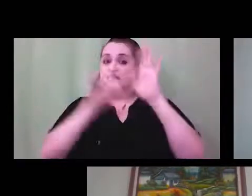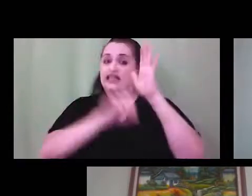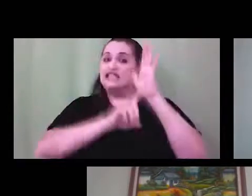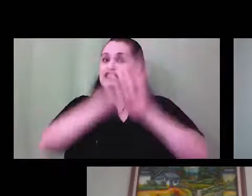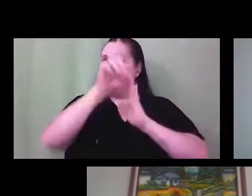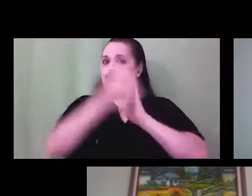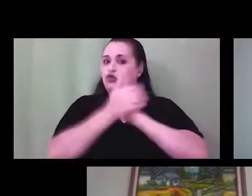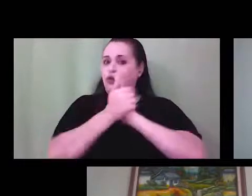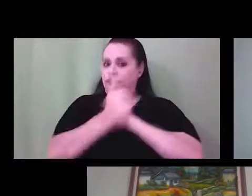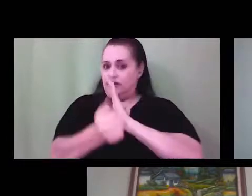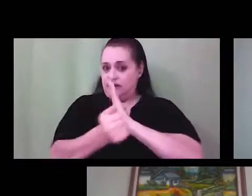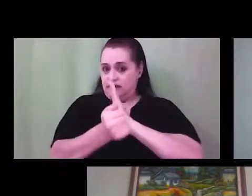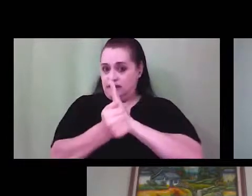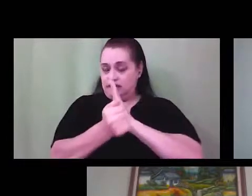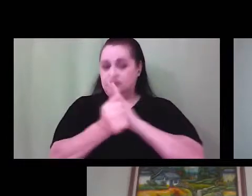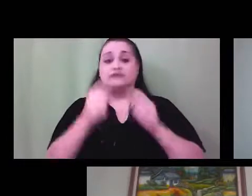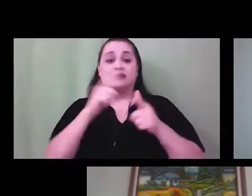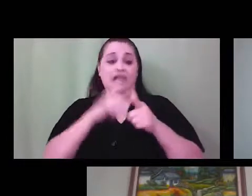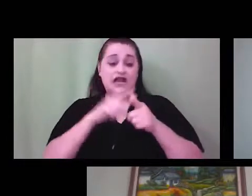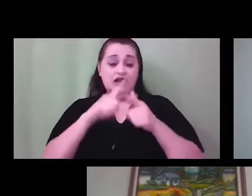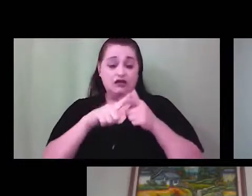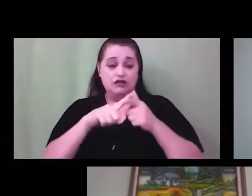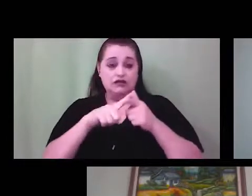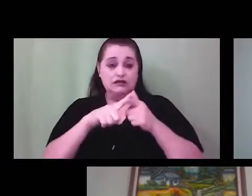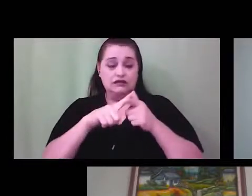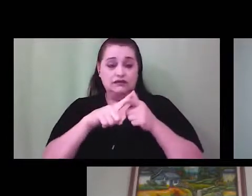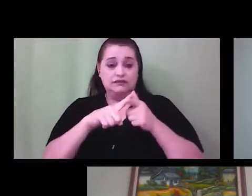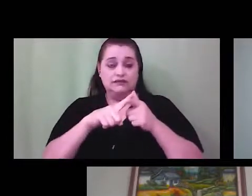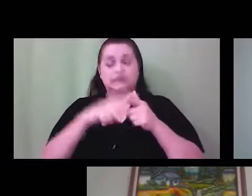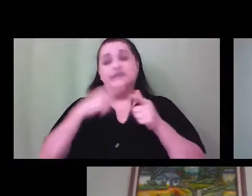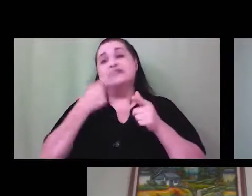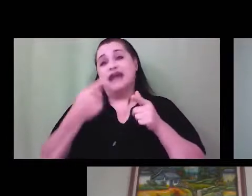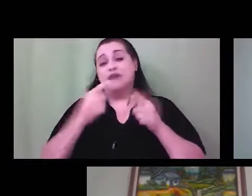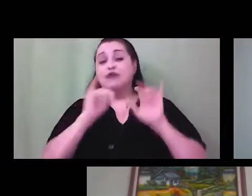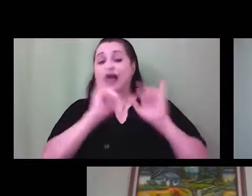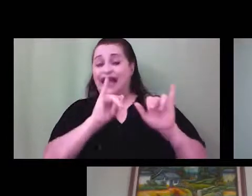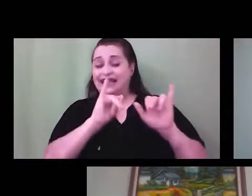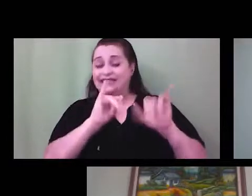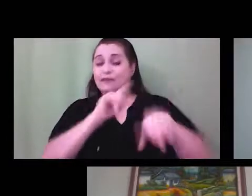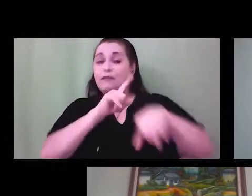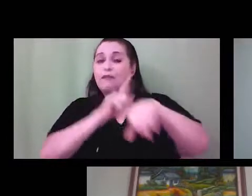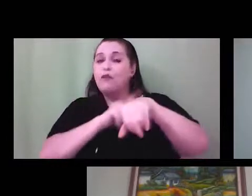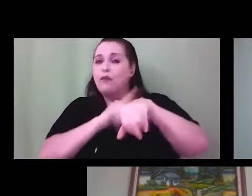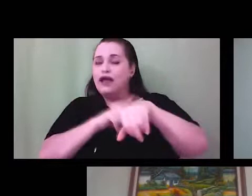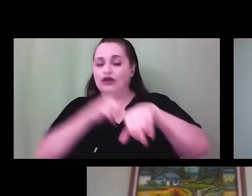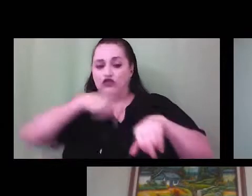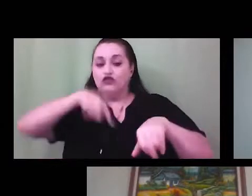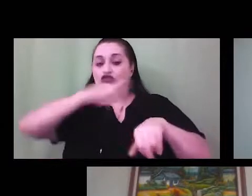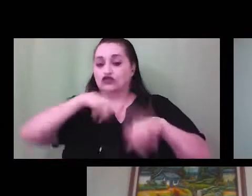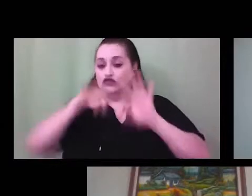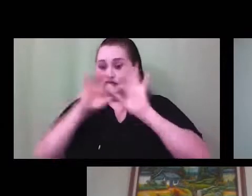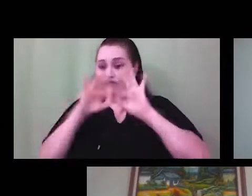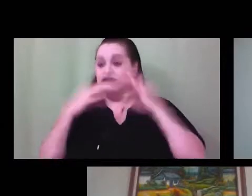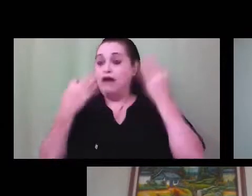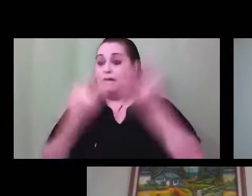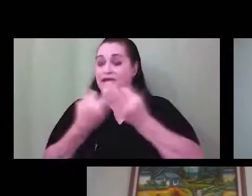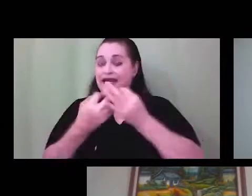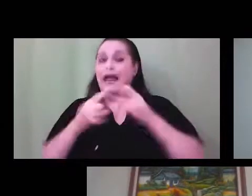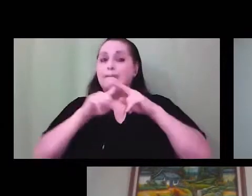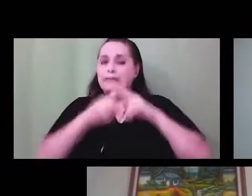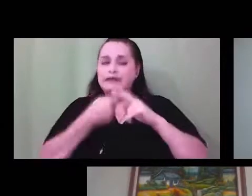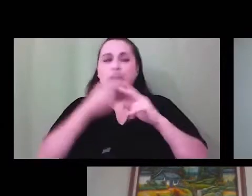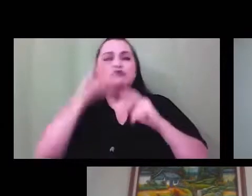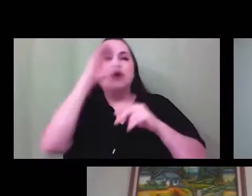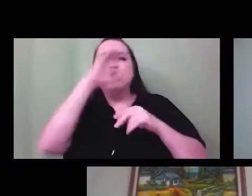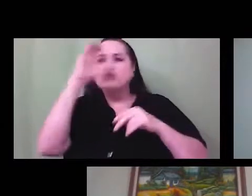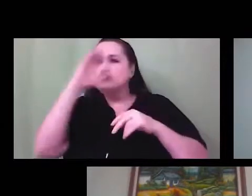sus habilidades. Entonces, digamos que ese fue el momento en el que nosotros como familia empezamos a buscar